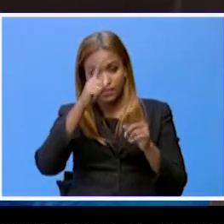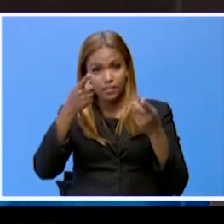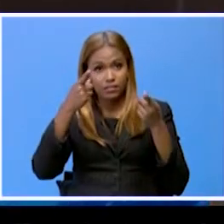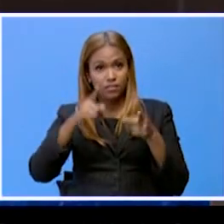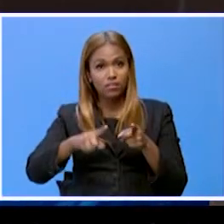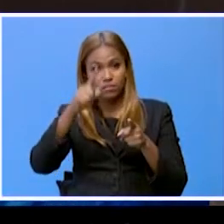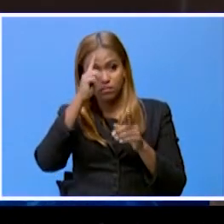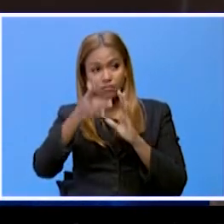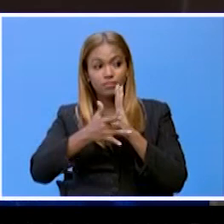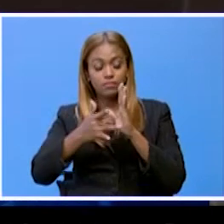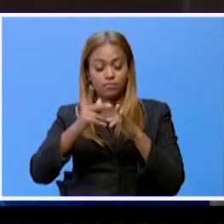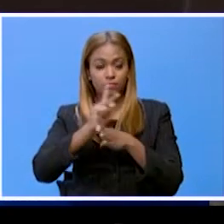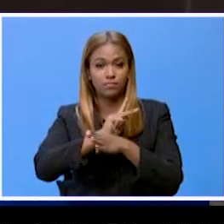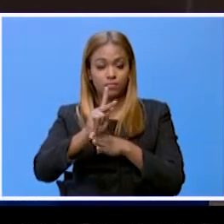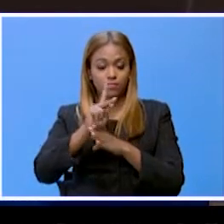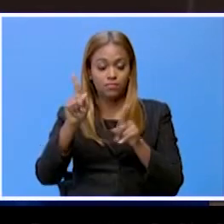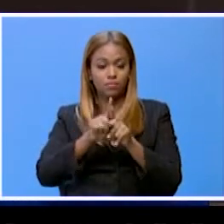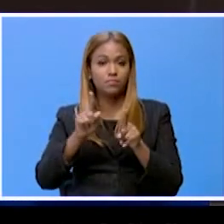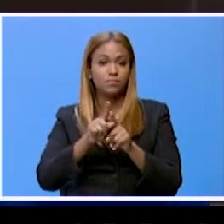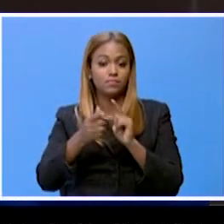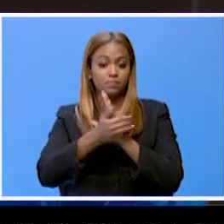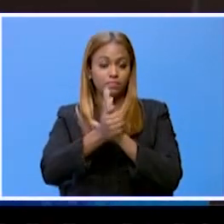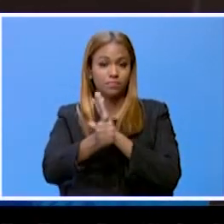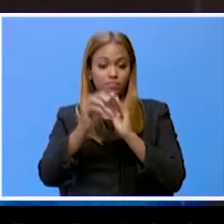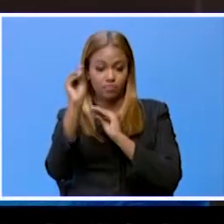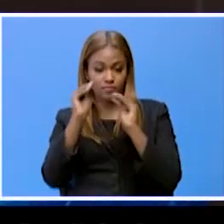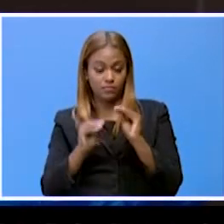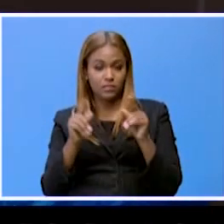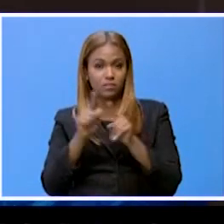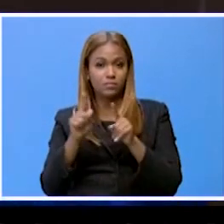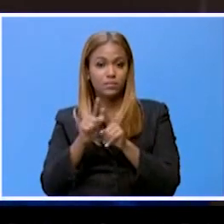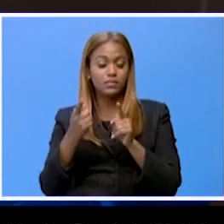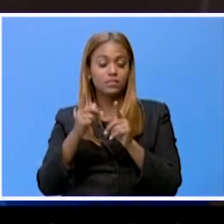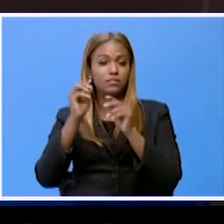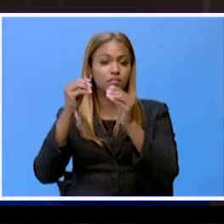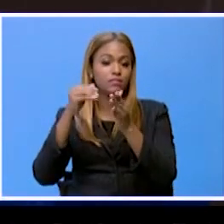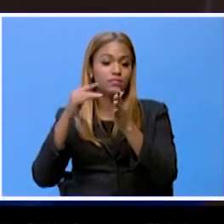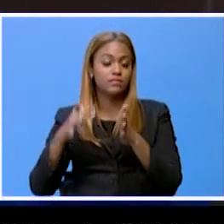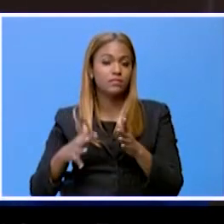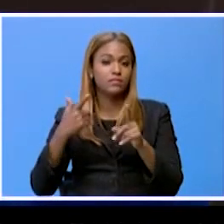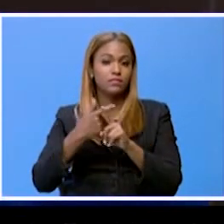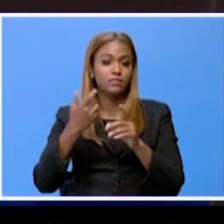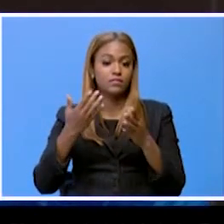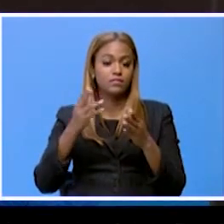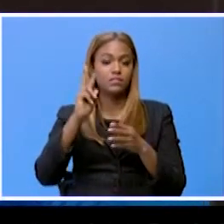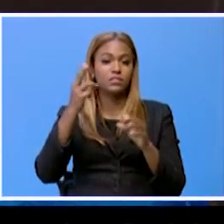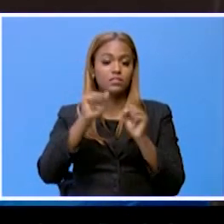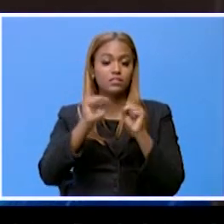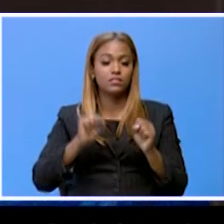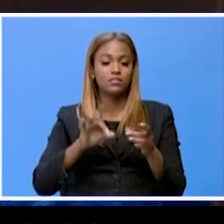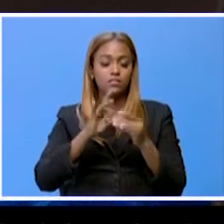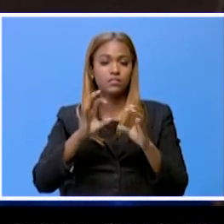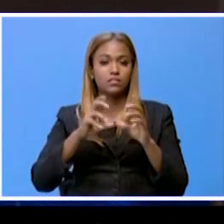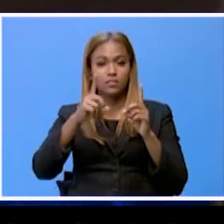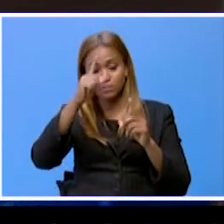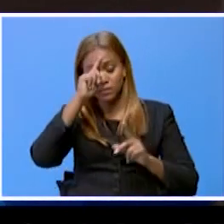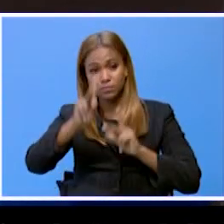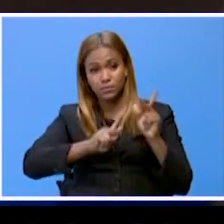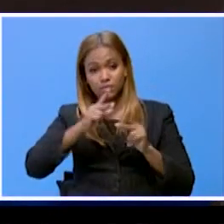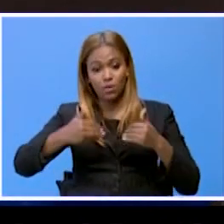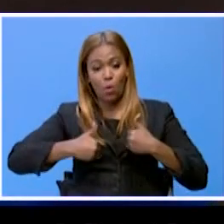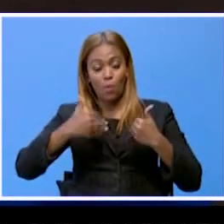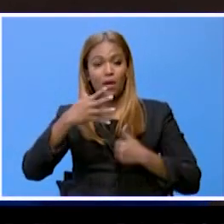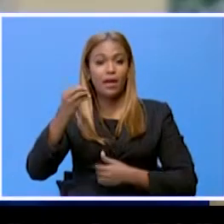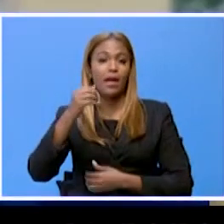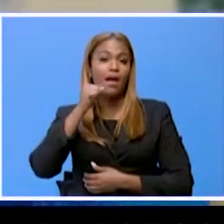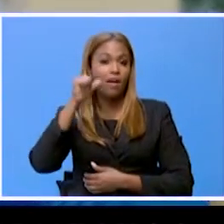modalidades técnico, profesional y de artes, así como los estudiantes del subsistema de educación de personas jóvenes